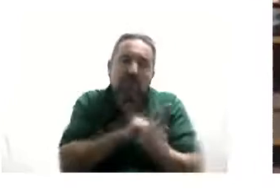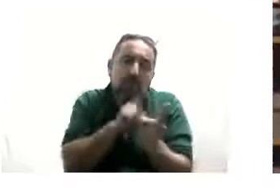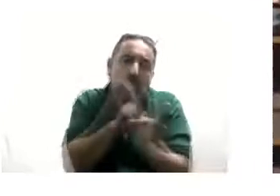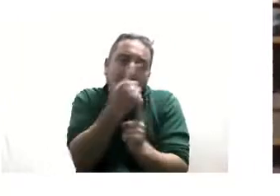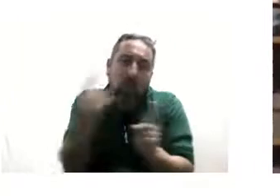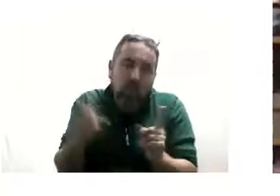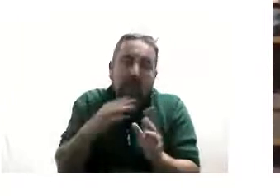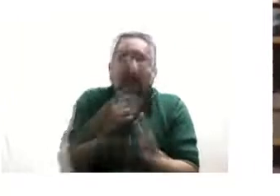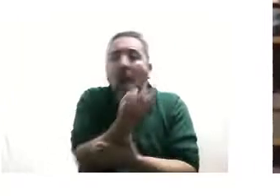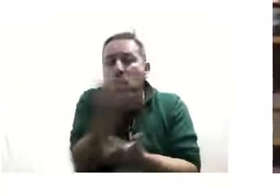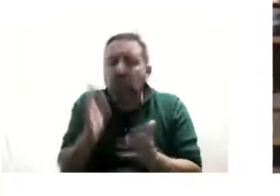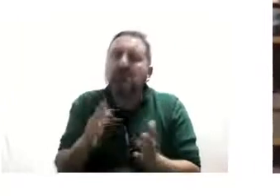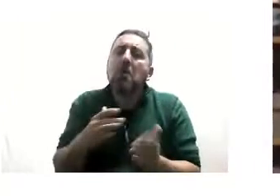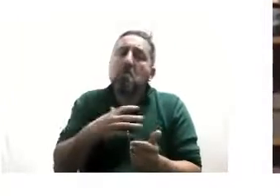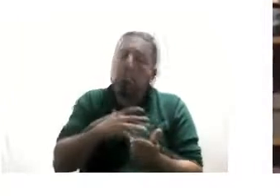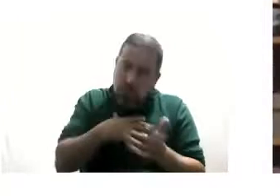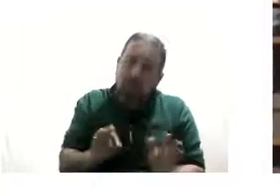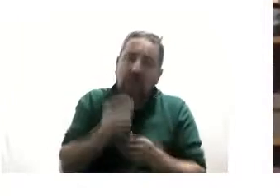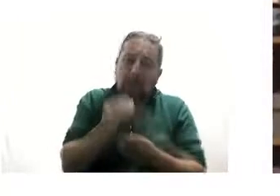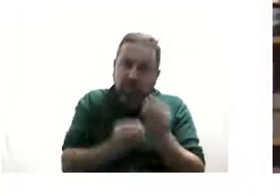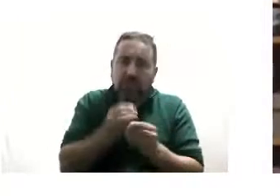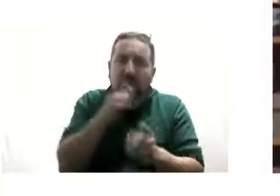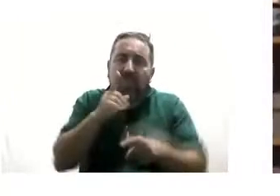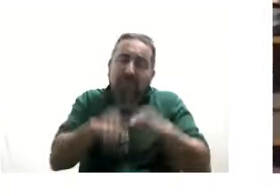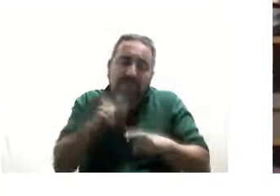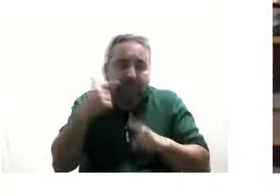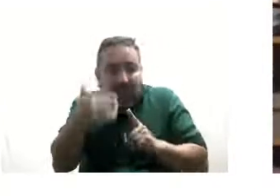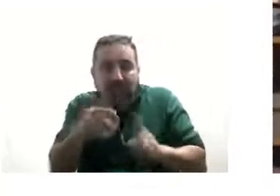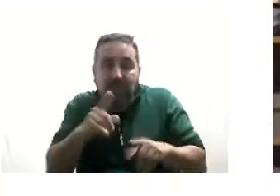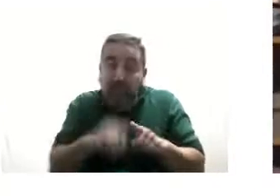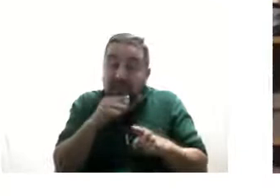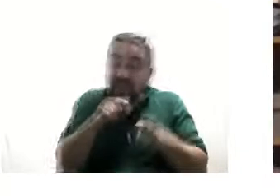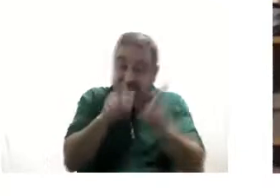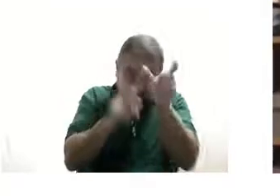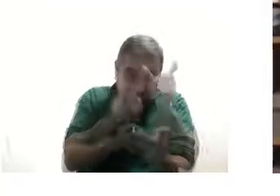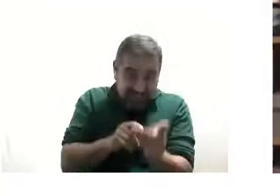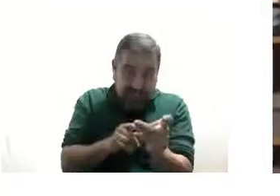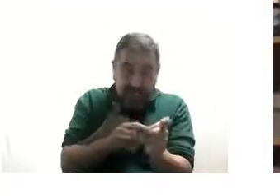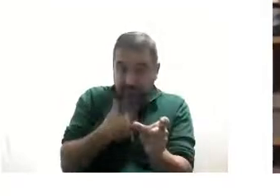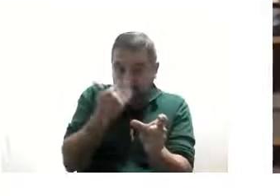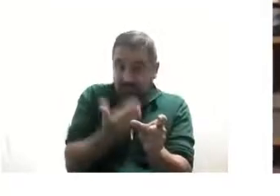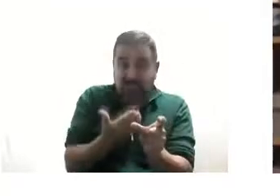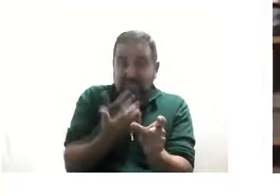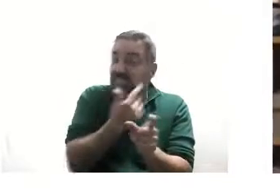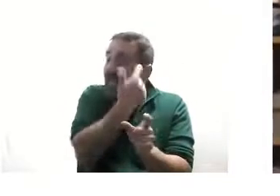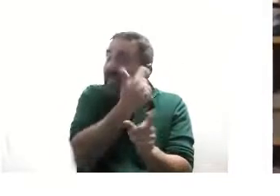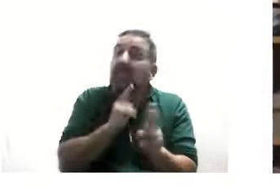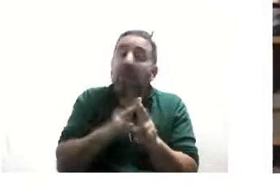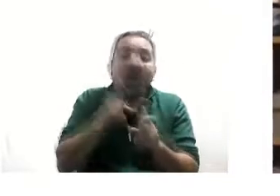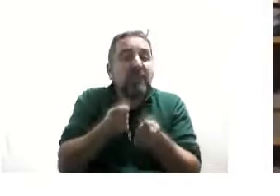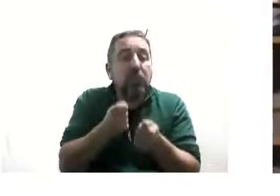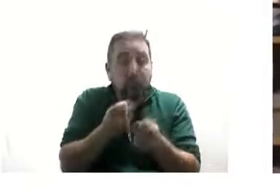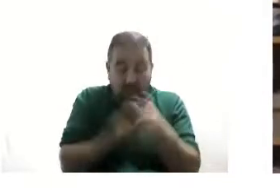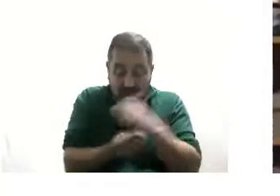casos específicos sí que se puede indicar ajustando muy bien las expectativas, pero en este caso concreto, si realmente no ha tenido estímulo auditivo desde